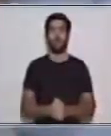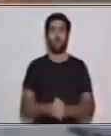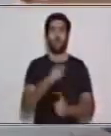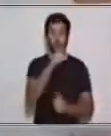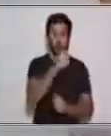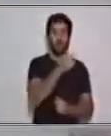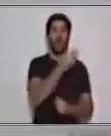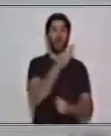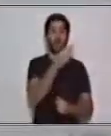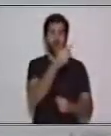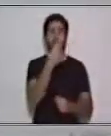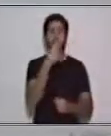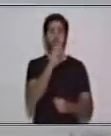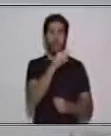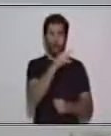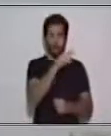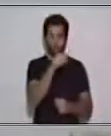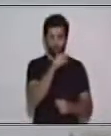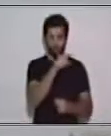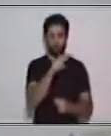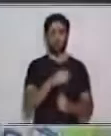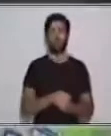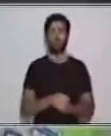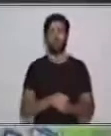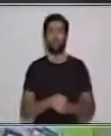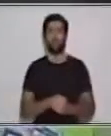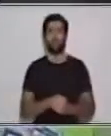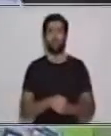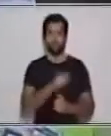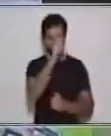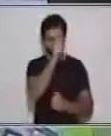la cantidad de hermanos,